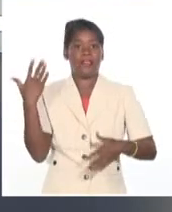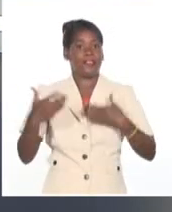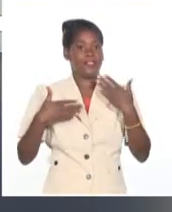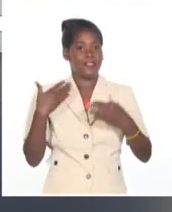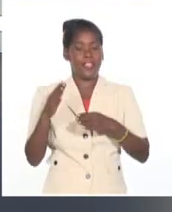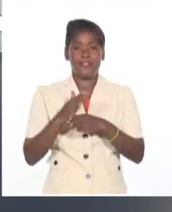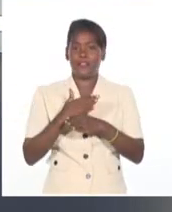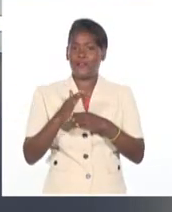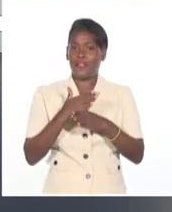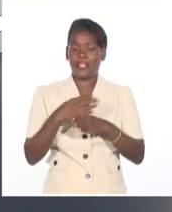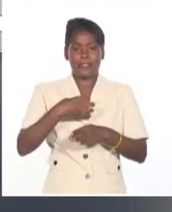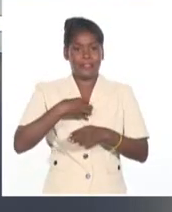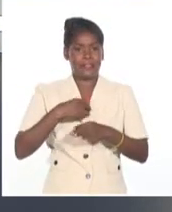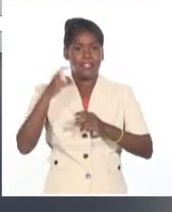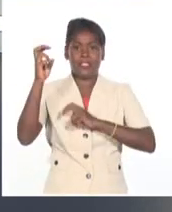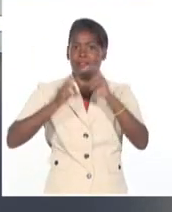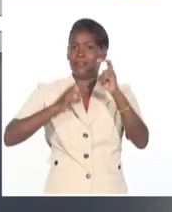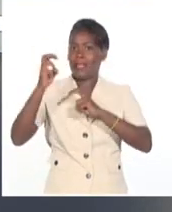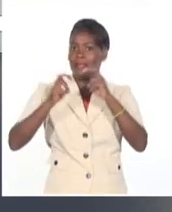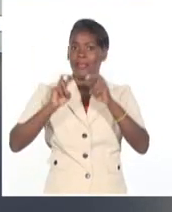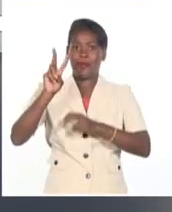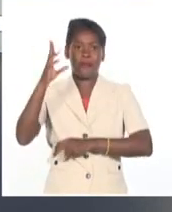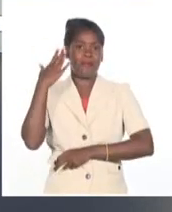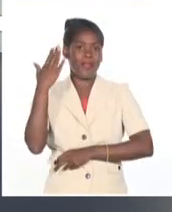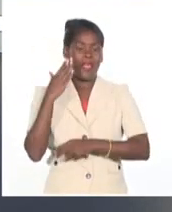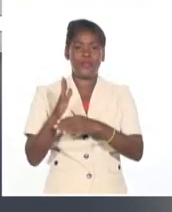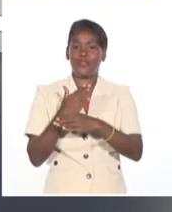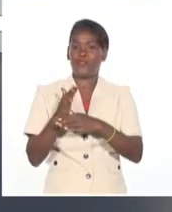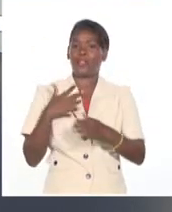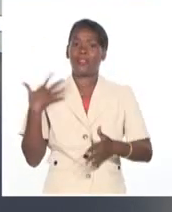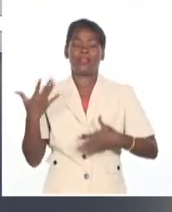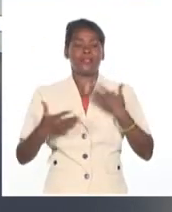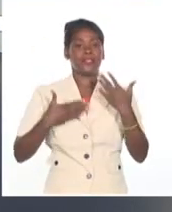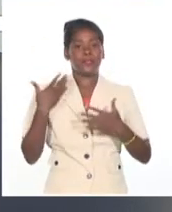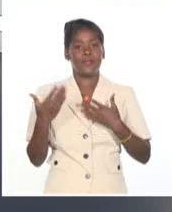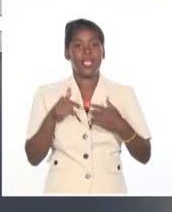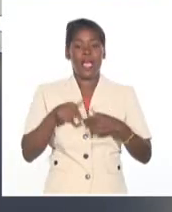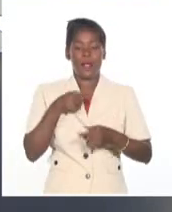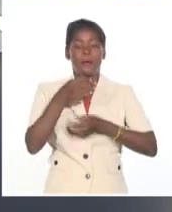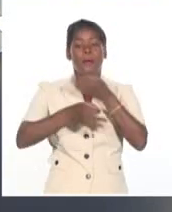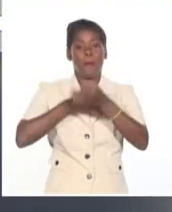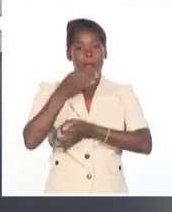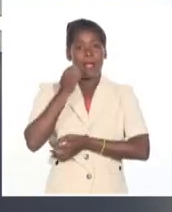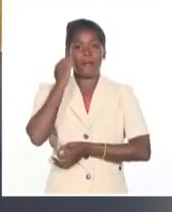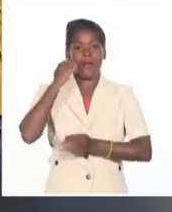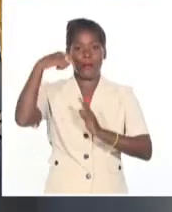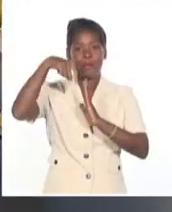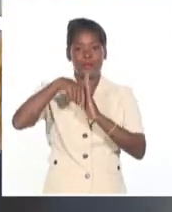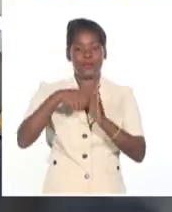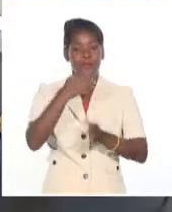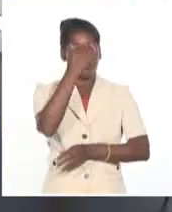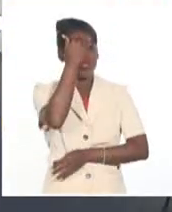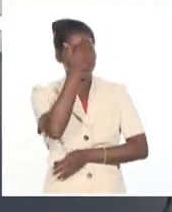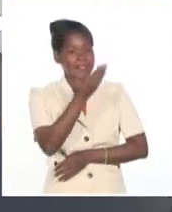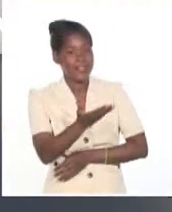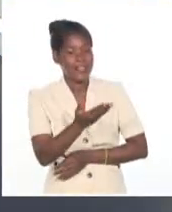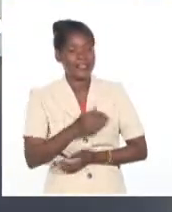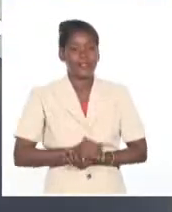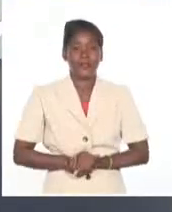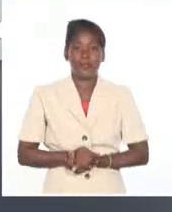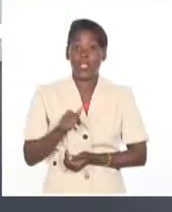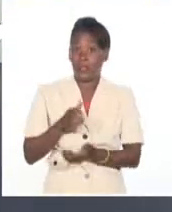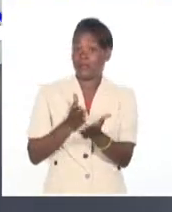de los talleres de verano. Sobre esto estaremos abordando en nuestro segmento. El segmento es todo tuyo. Muchísimas gracias, Giselle. Ampliamos